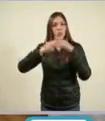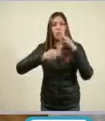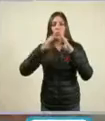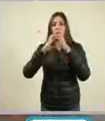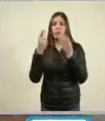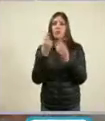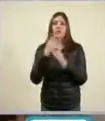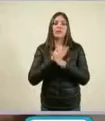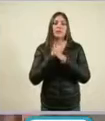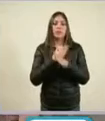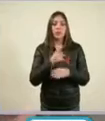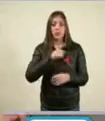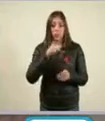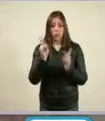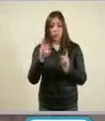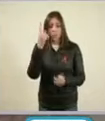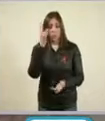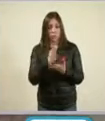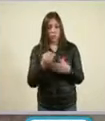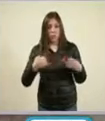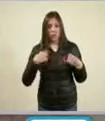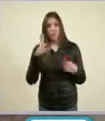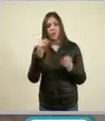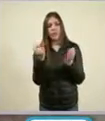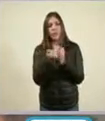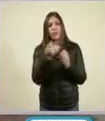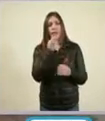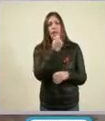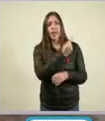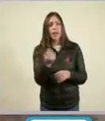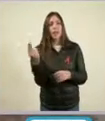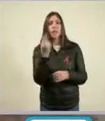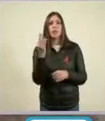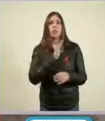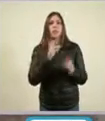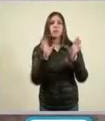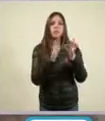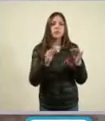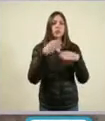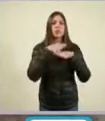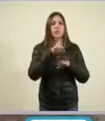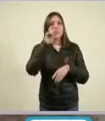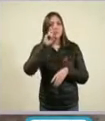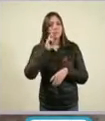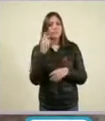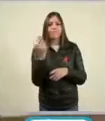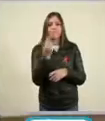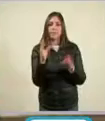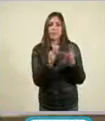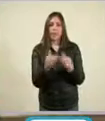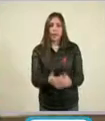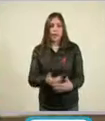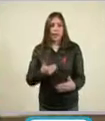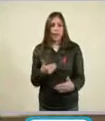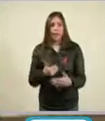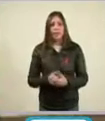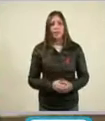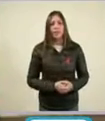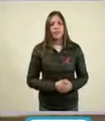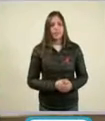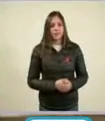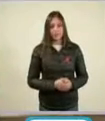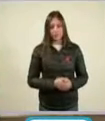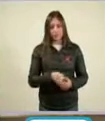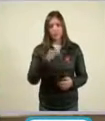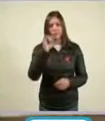lo decía, no solo hablar con los jóvenes, ¿sabes? Hasta con los niños que ya se puede hablar de sexualidad, hay que hablar. Claro, es que